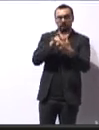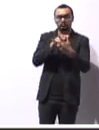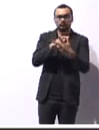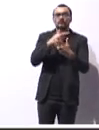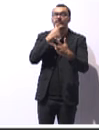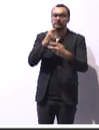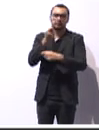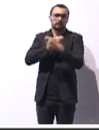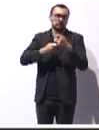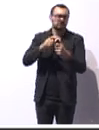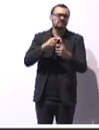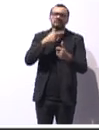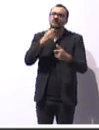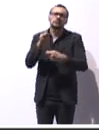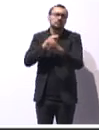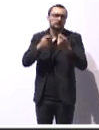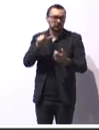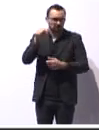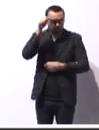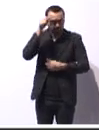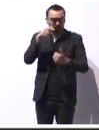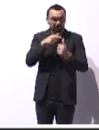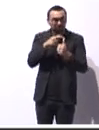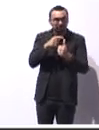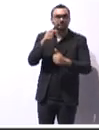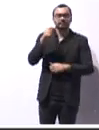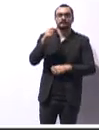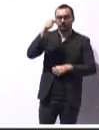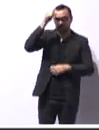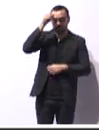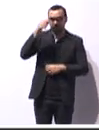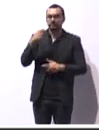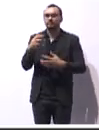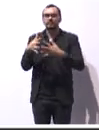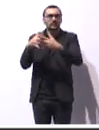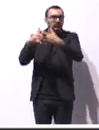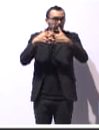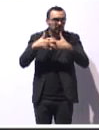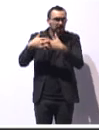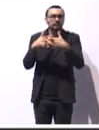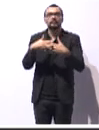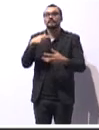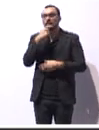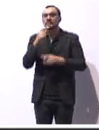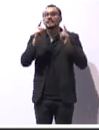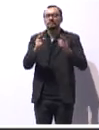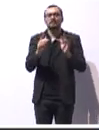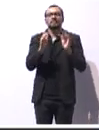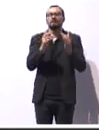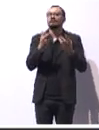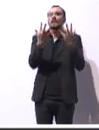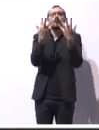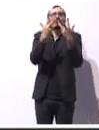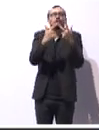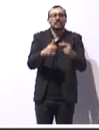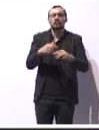facilitación de comercio. ¿Y qué es la facilitación de comercio? La facilitación de comercio es la simplificación, armonización, digitalización y estandarización de